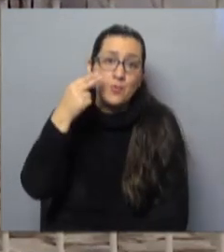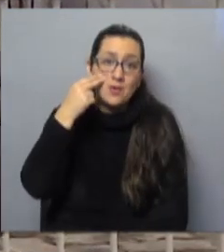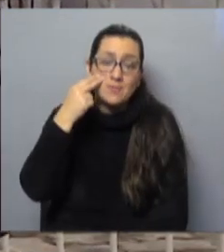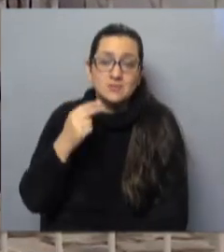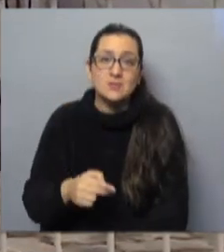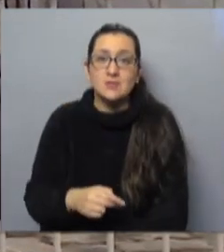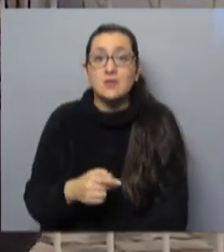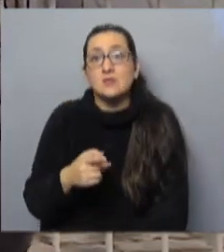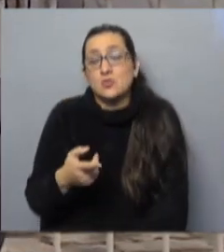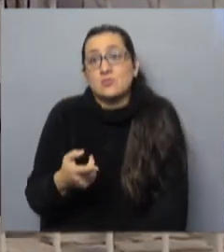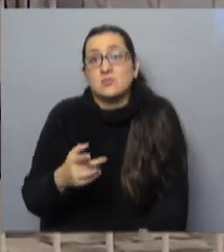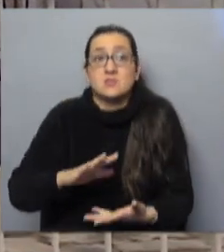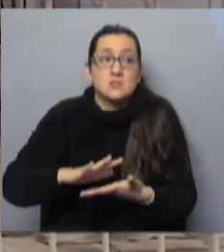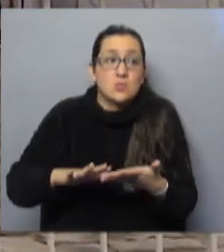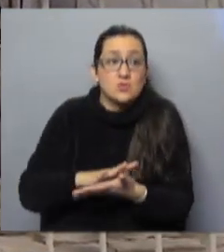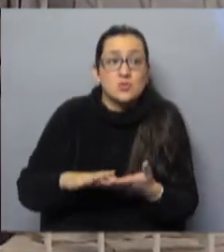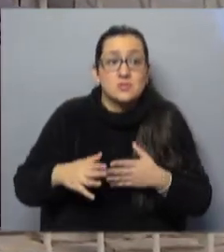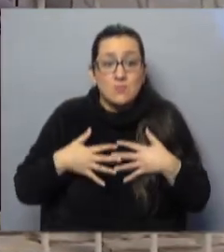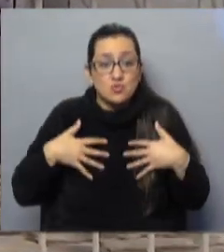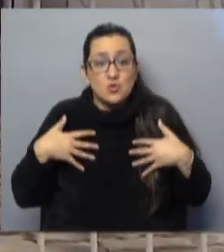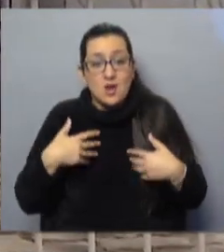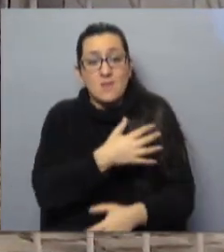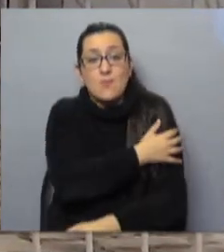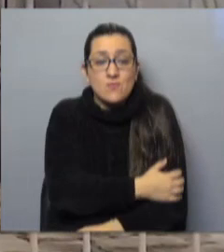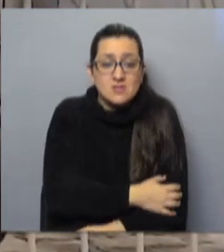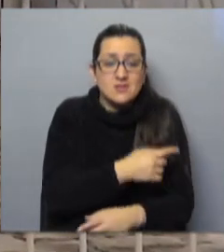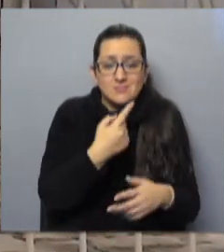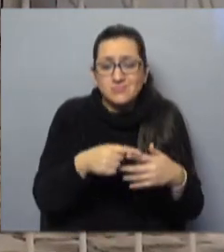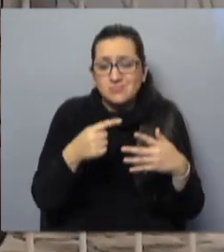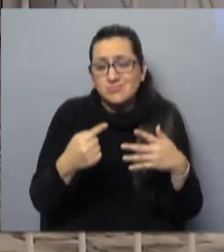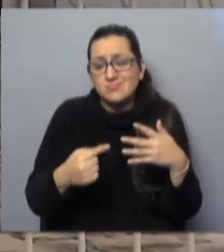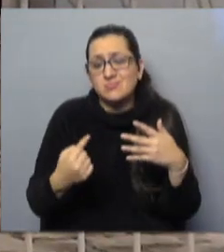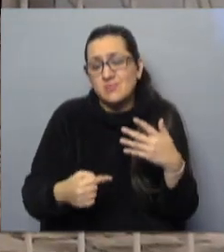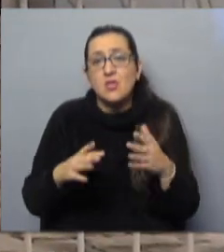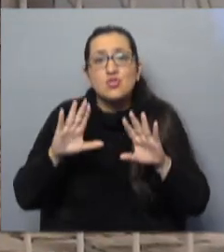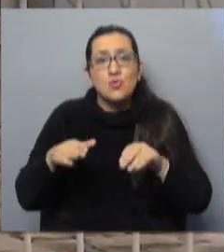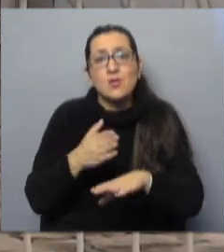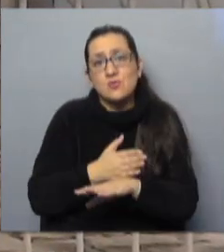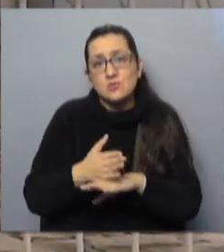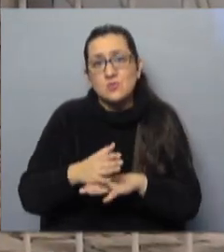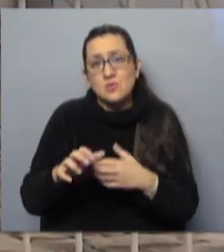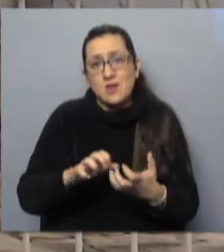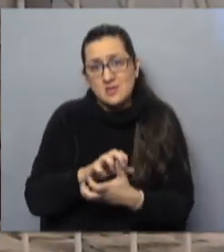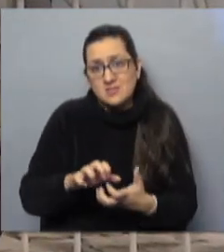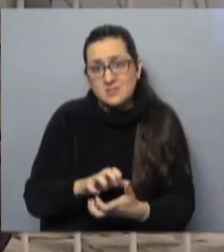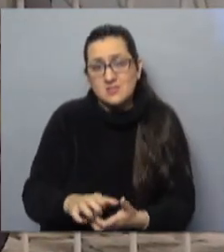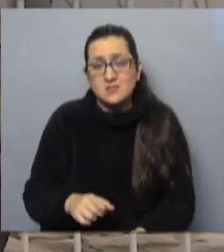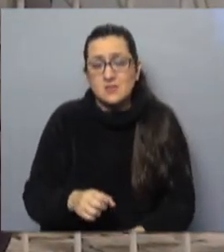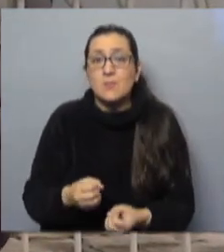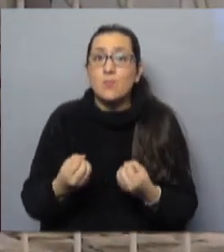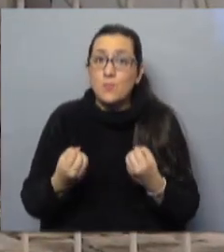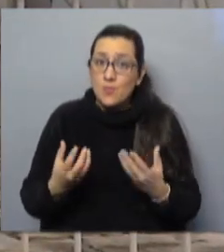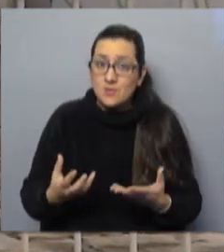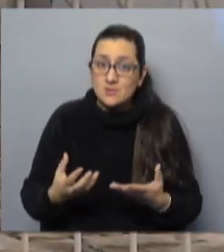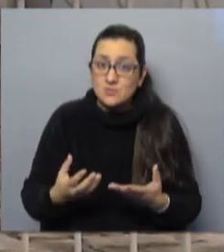como decía situaciones emocionales con pobreza con todos los de las derivaciones de una crisis que que realmente cada vez es más clara y en ese sentido es